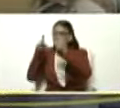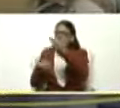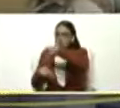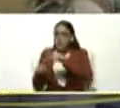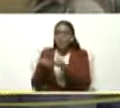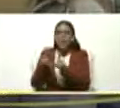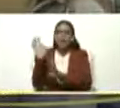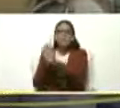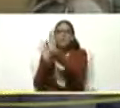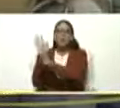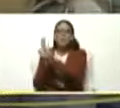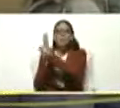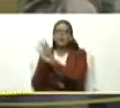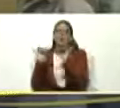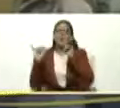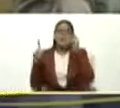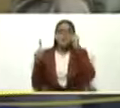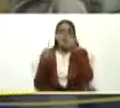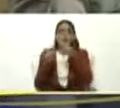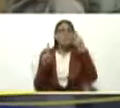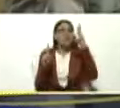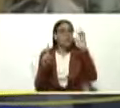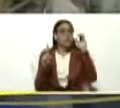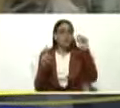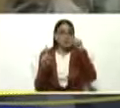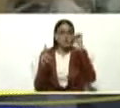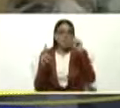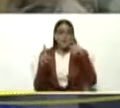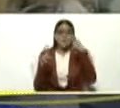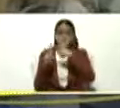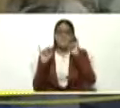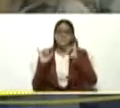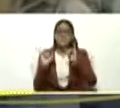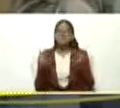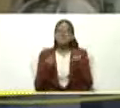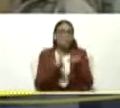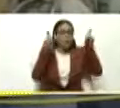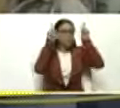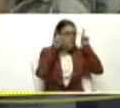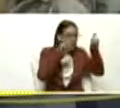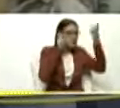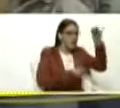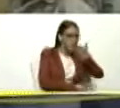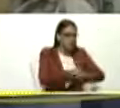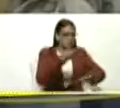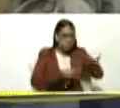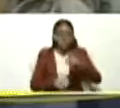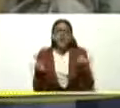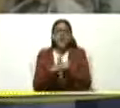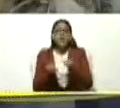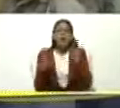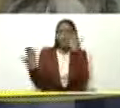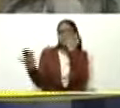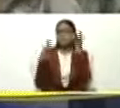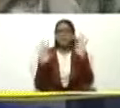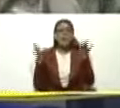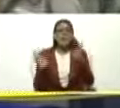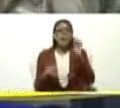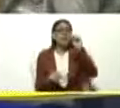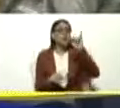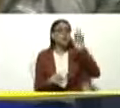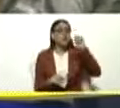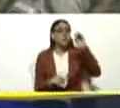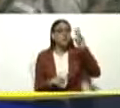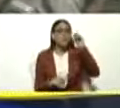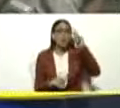allí parte nuestro capitán José Roque Pinto. Fue parecido a Simón Rodríguez. Sí. Simón Rodríguez fue el creador en toda